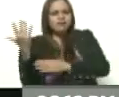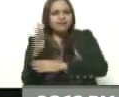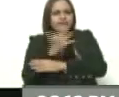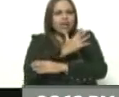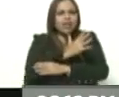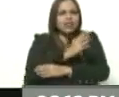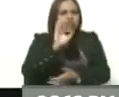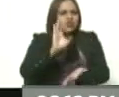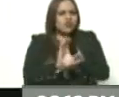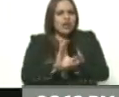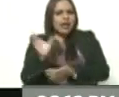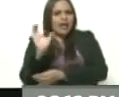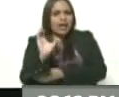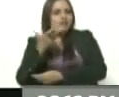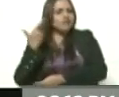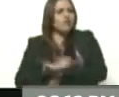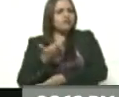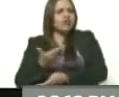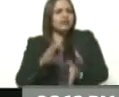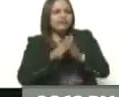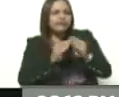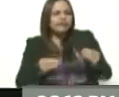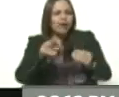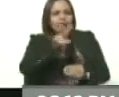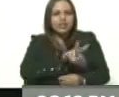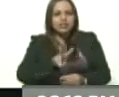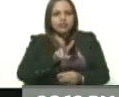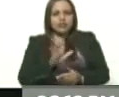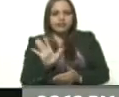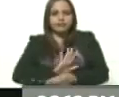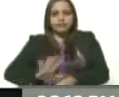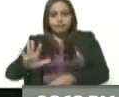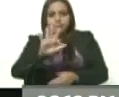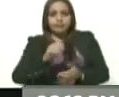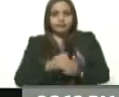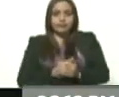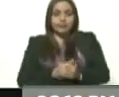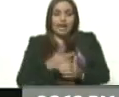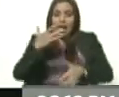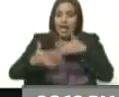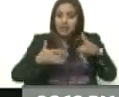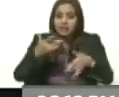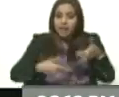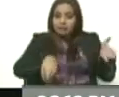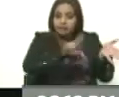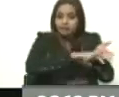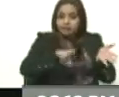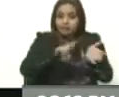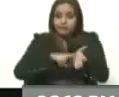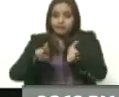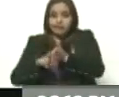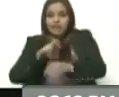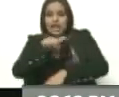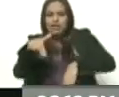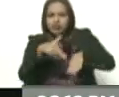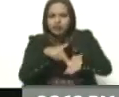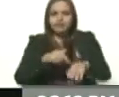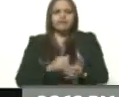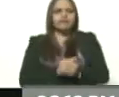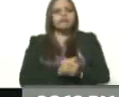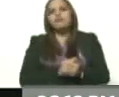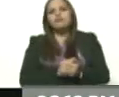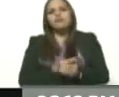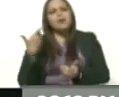tan importante para todos los venezolanos. Estas acciones las iremos replicando también a nivel nacional. Es